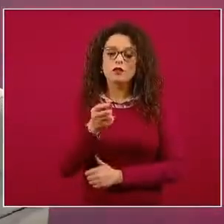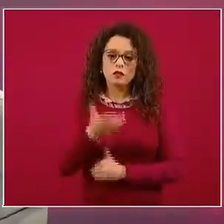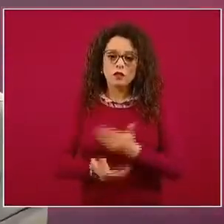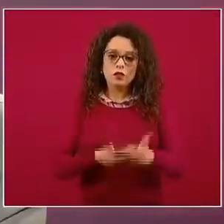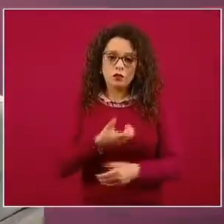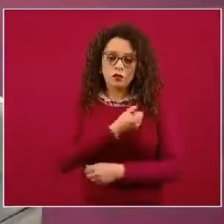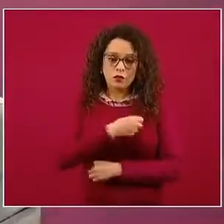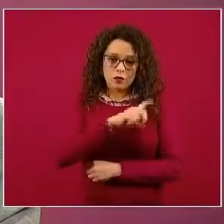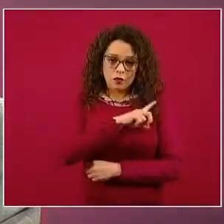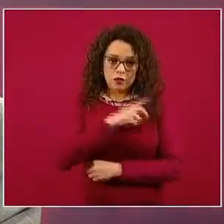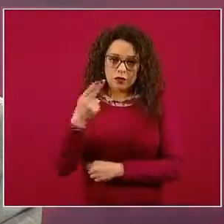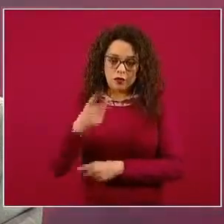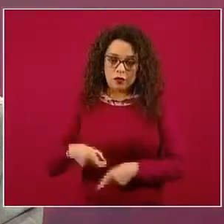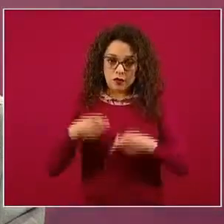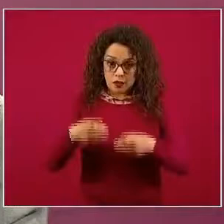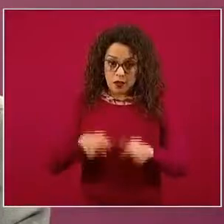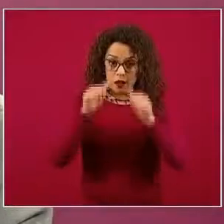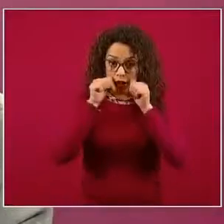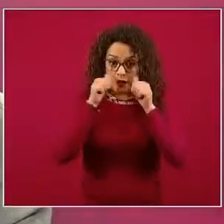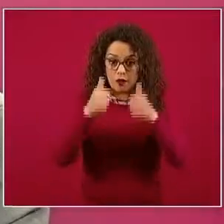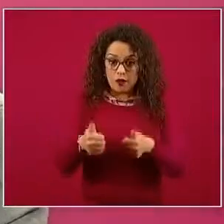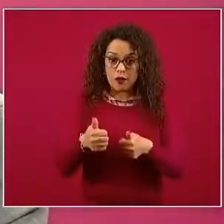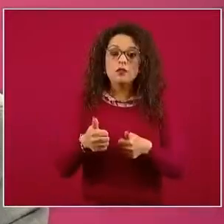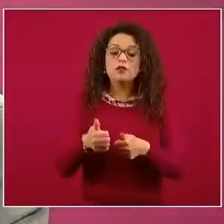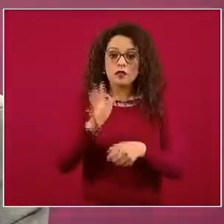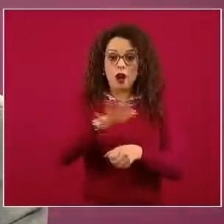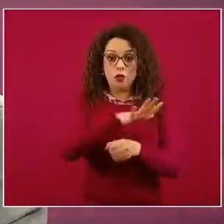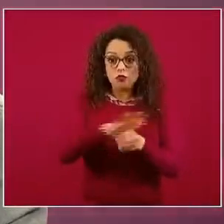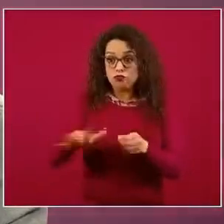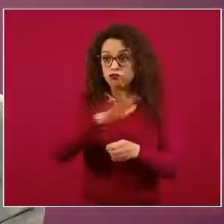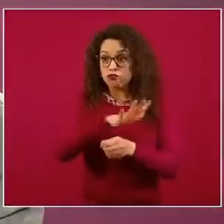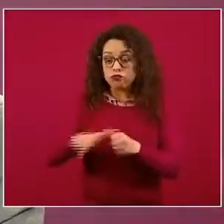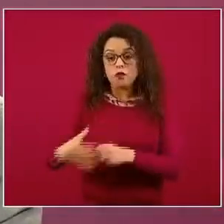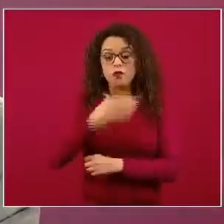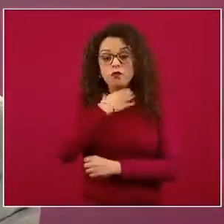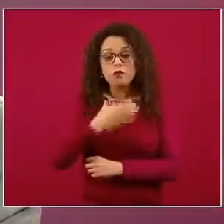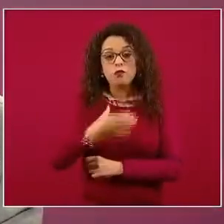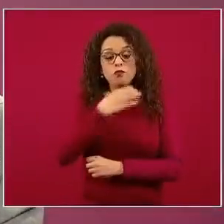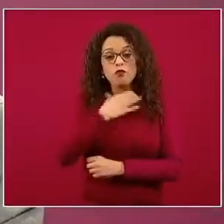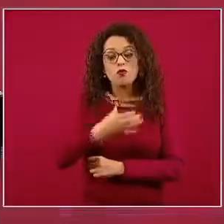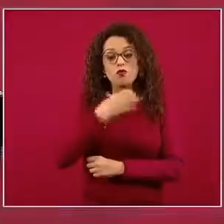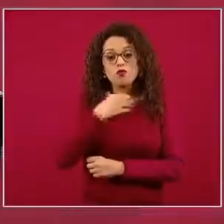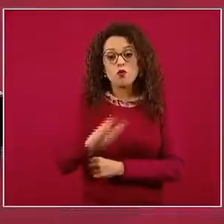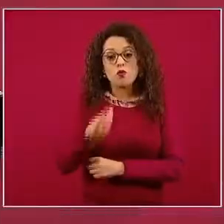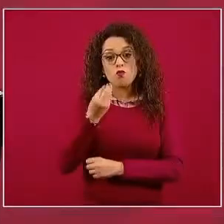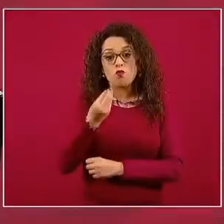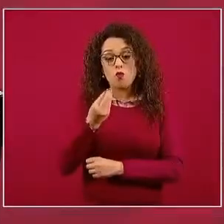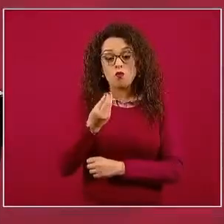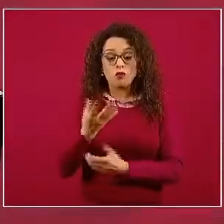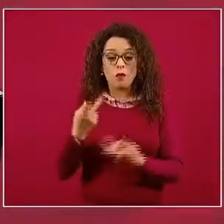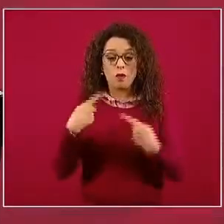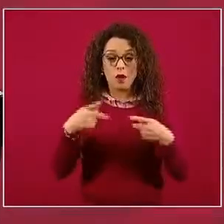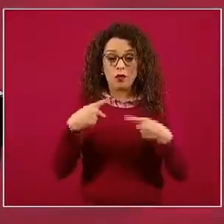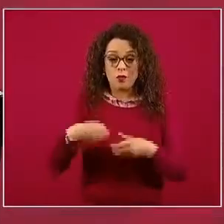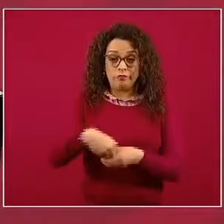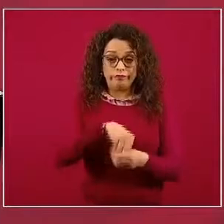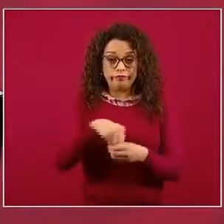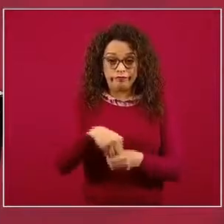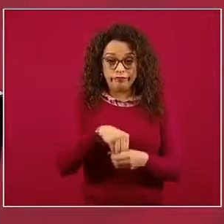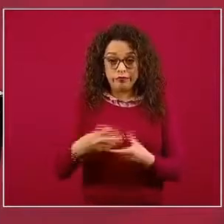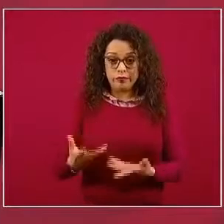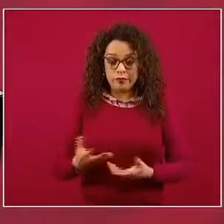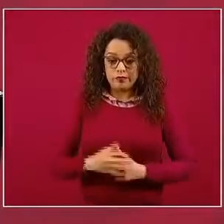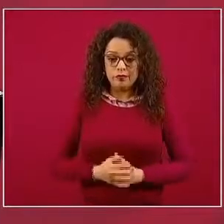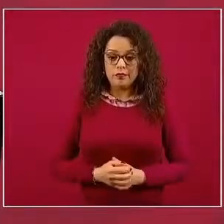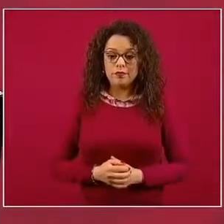las unidades de atención de la salud empiezan a estar llenas o tienen sobredemanda, es hasta cierto punto